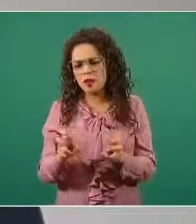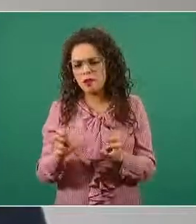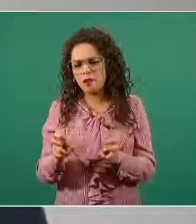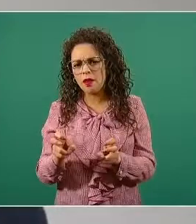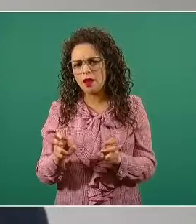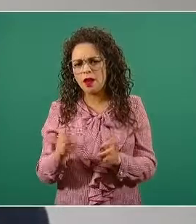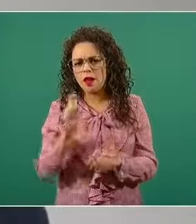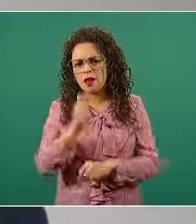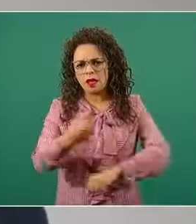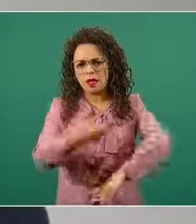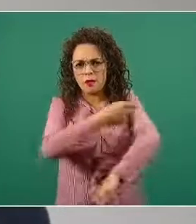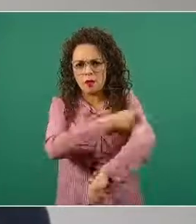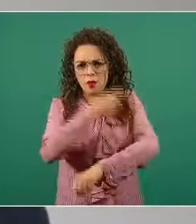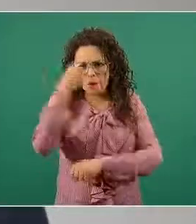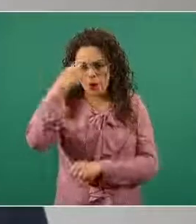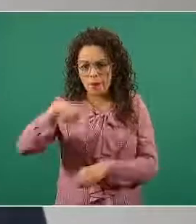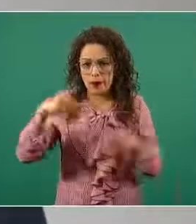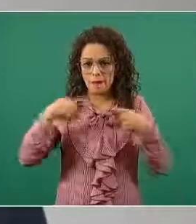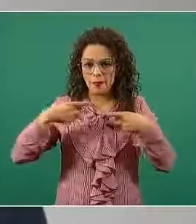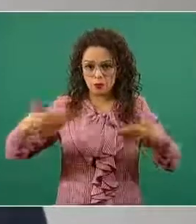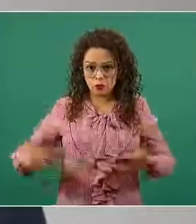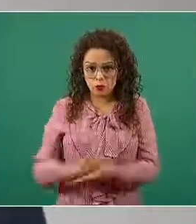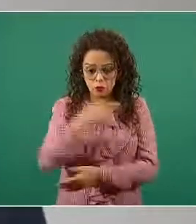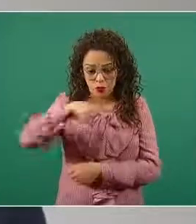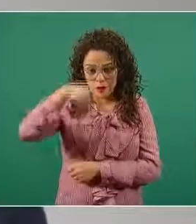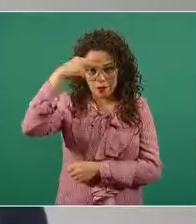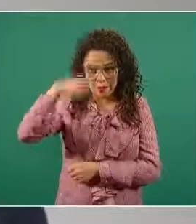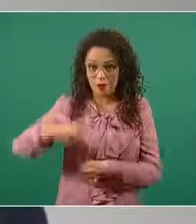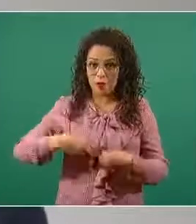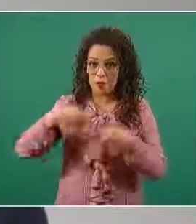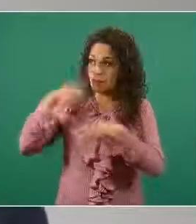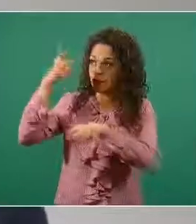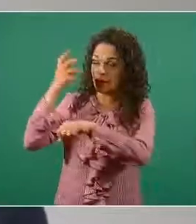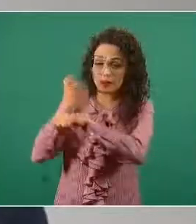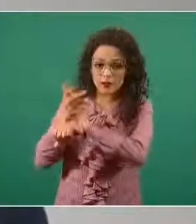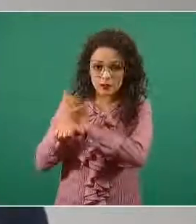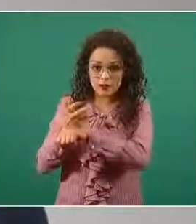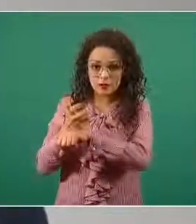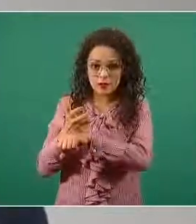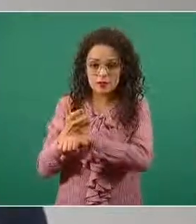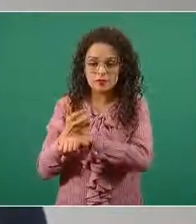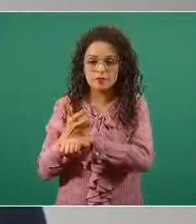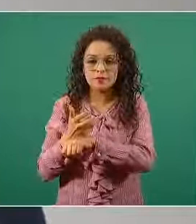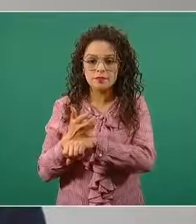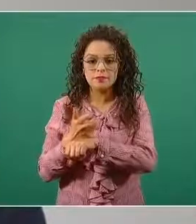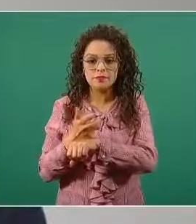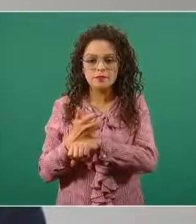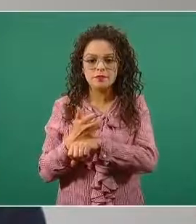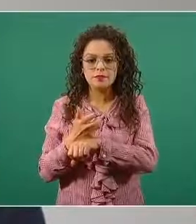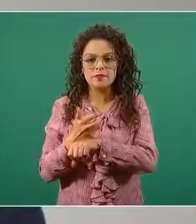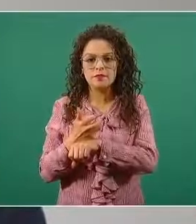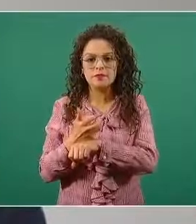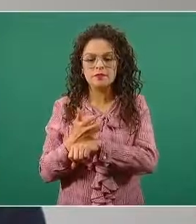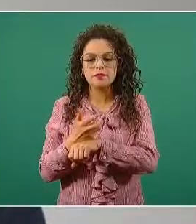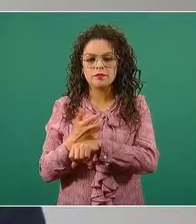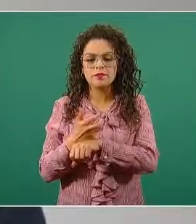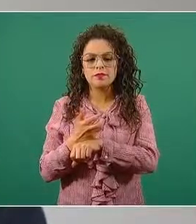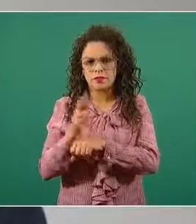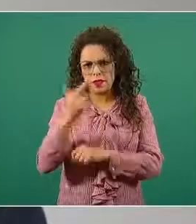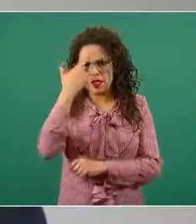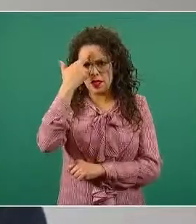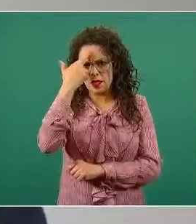en el territorio de los Estados Unidos de América, podemos recordar que el canciller Marcelo